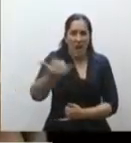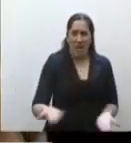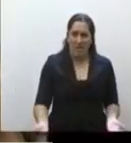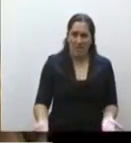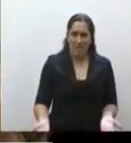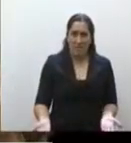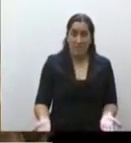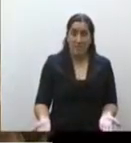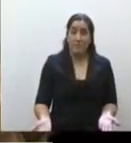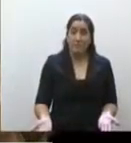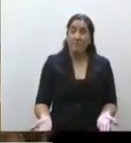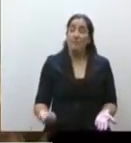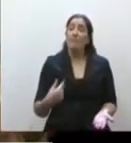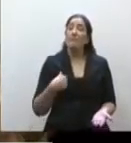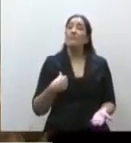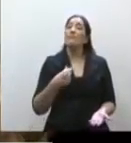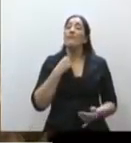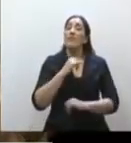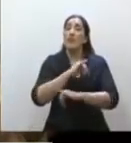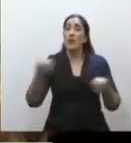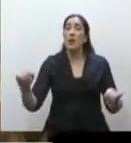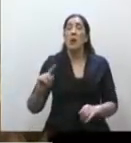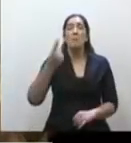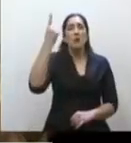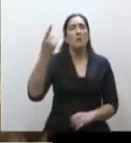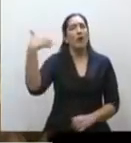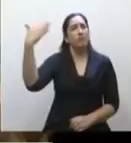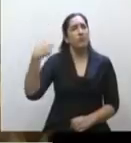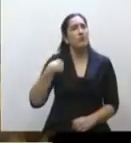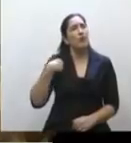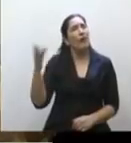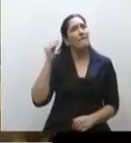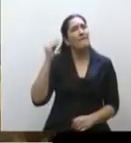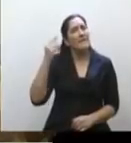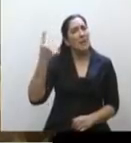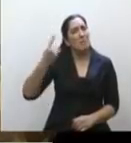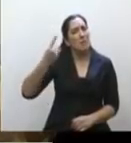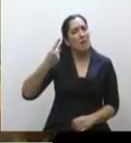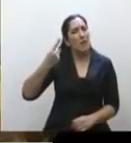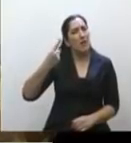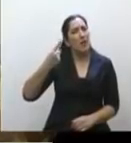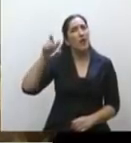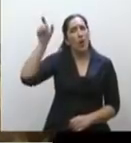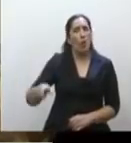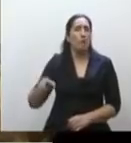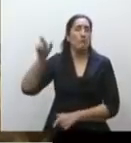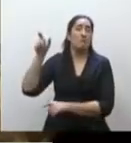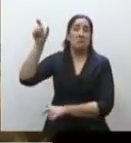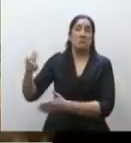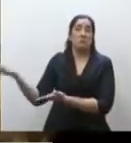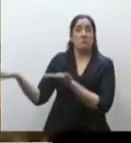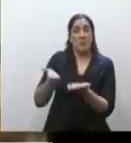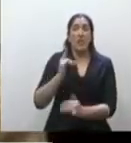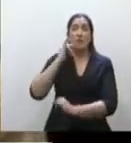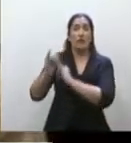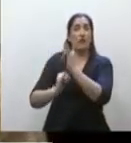Quiero decirles que el primer discurso que escuché, que fue el del miembro informante,